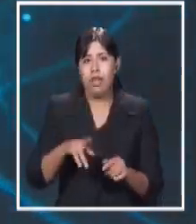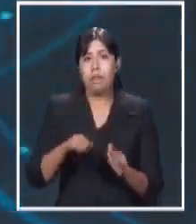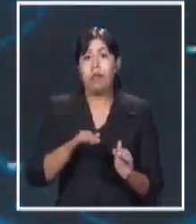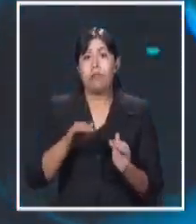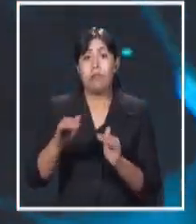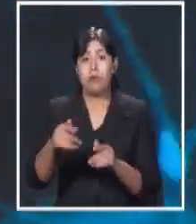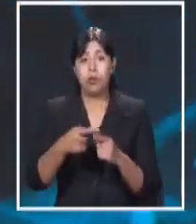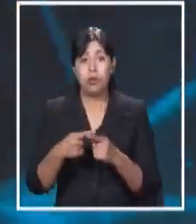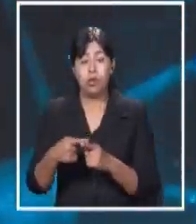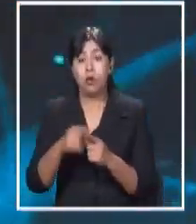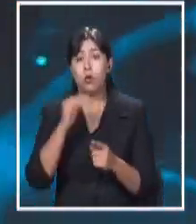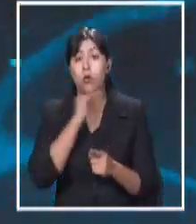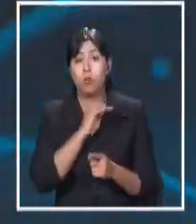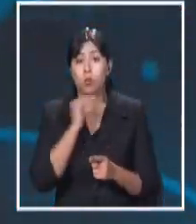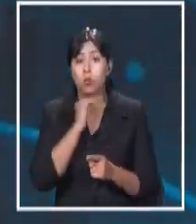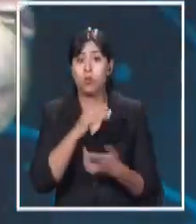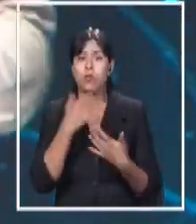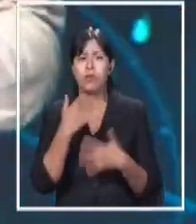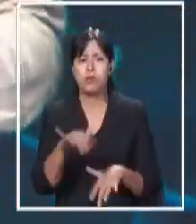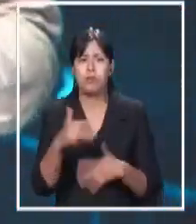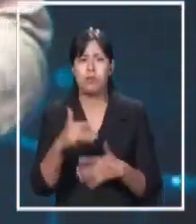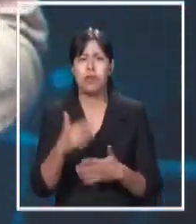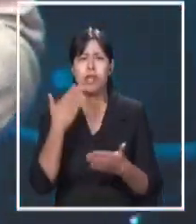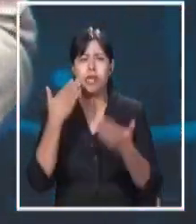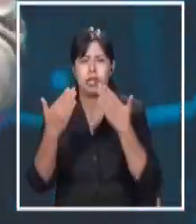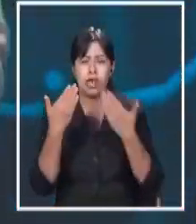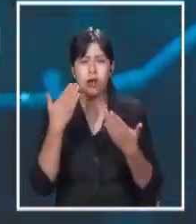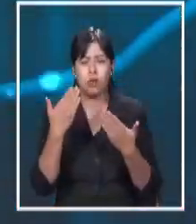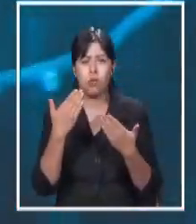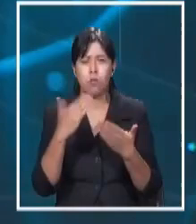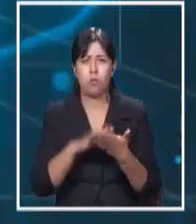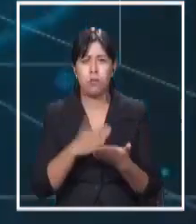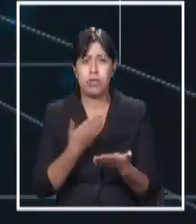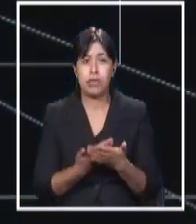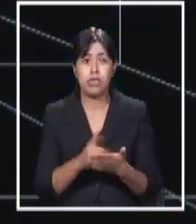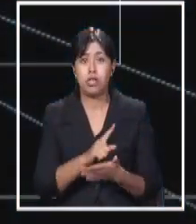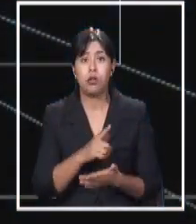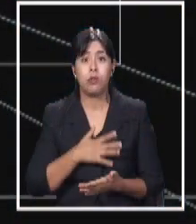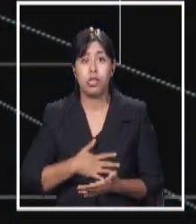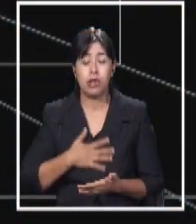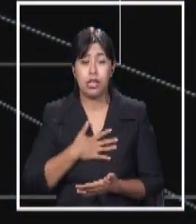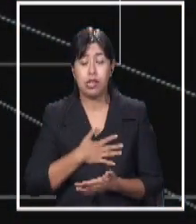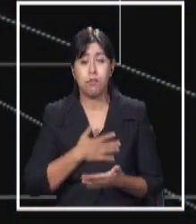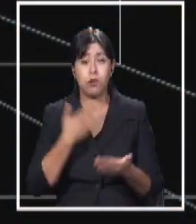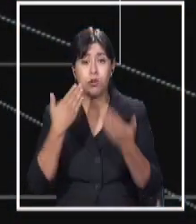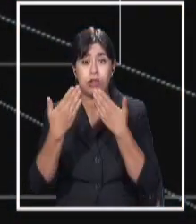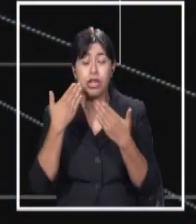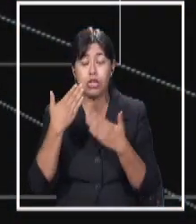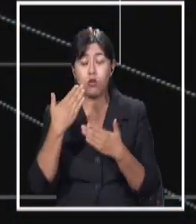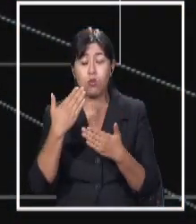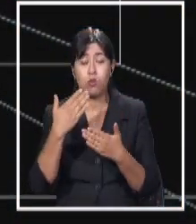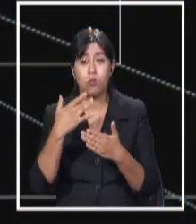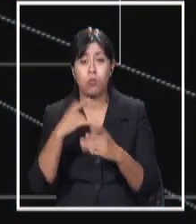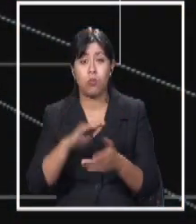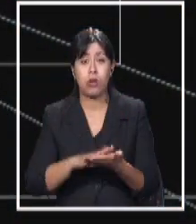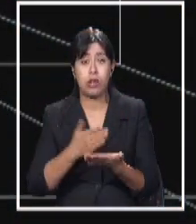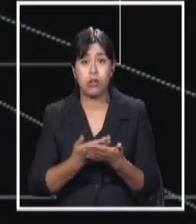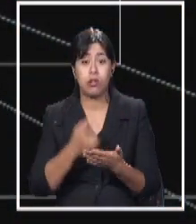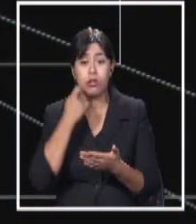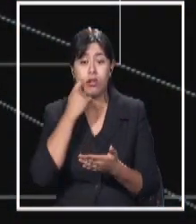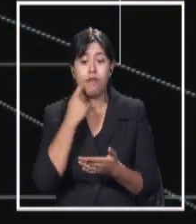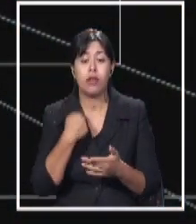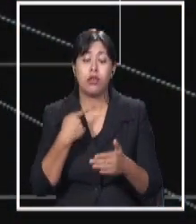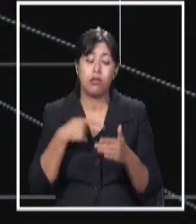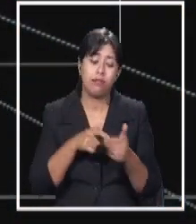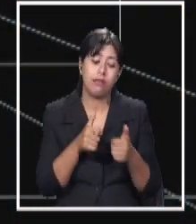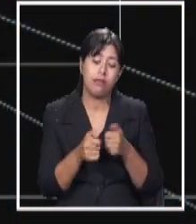los apoyos son tan importantes para la salud mental que no queremos tampoco que la salud mental se convierta en un juego privado donde yo me meto e interactúo con mi